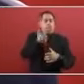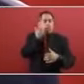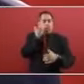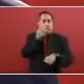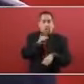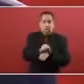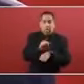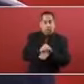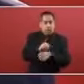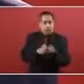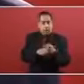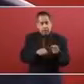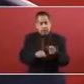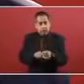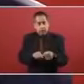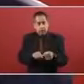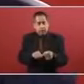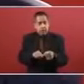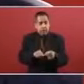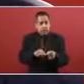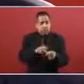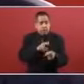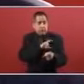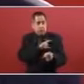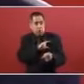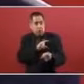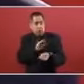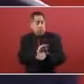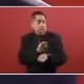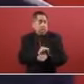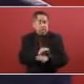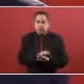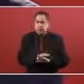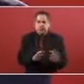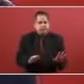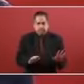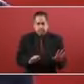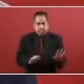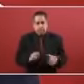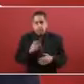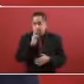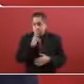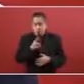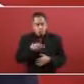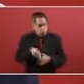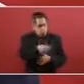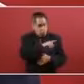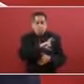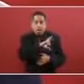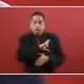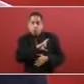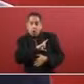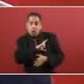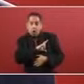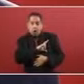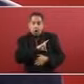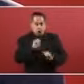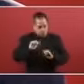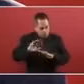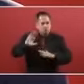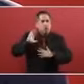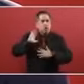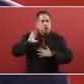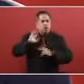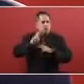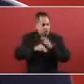a los particulares, al sector privado, hagan el compromiso de apoyar